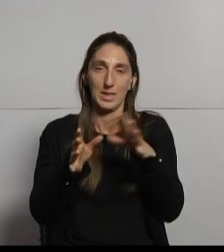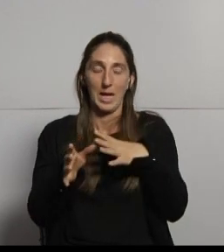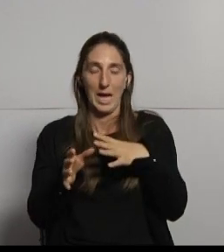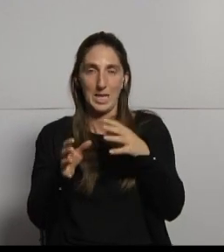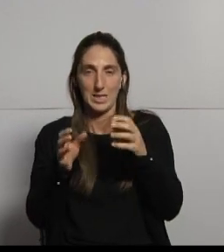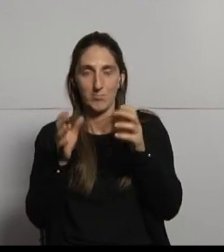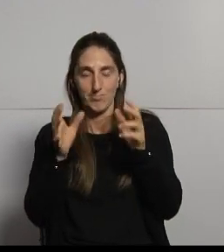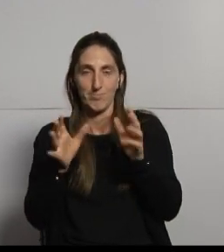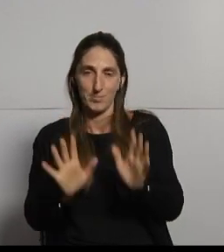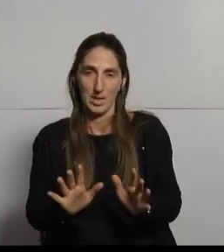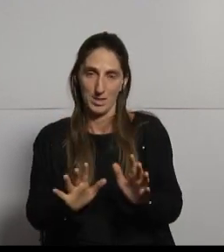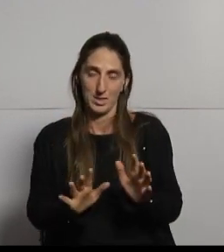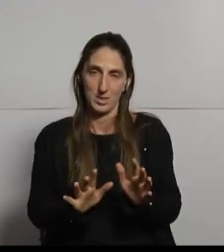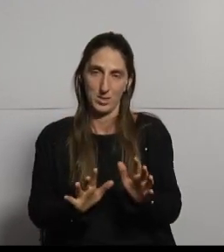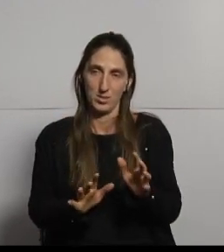DNN